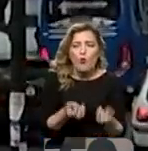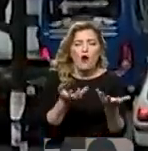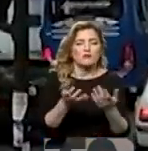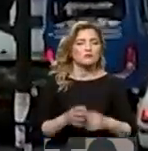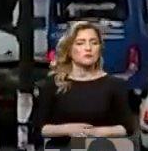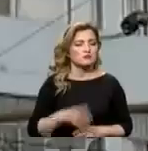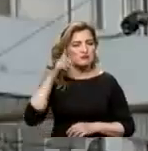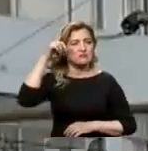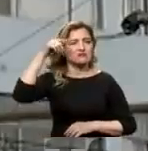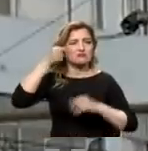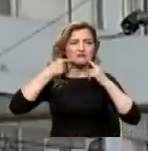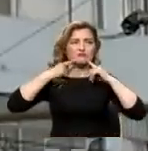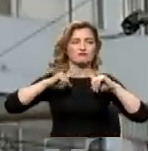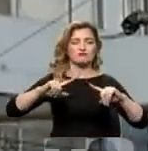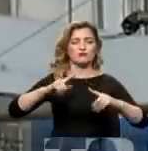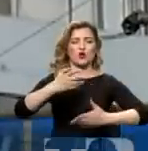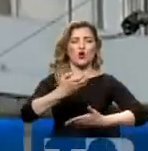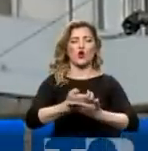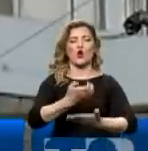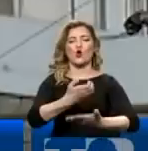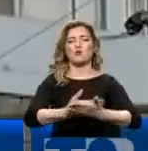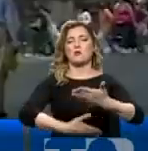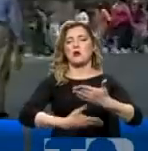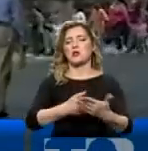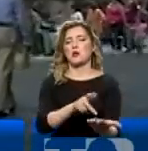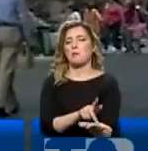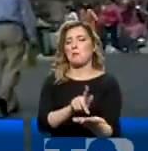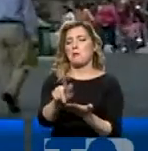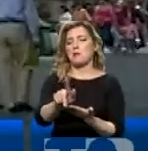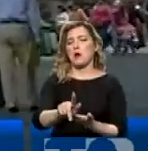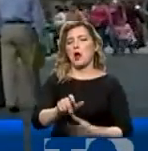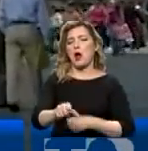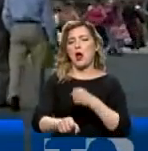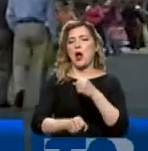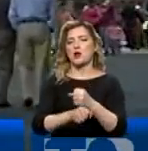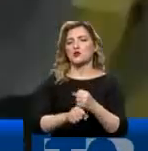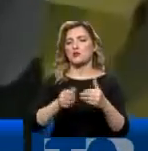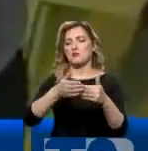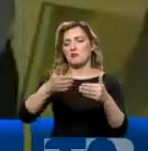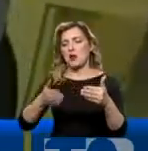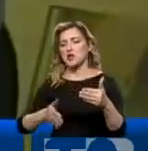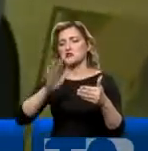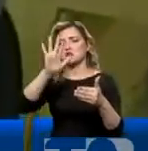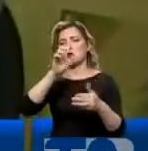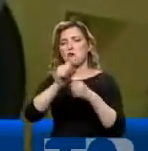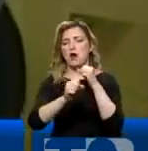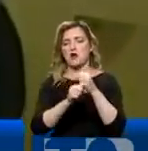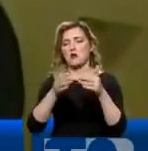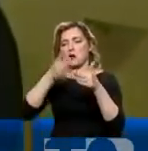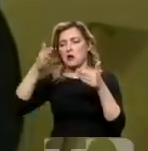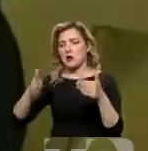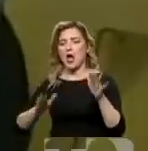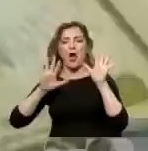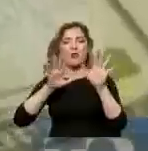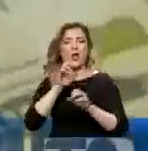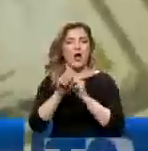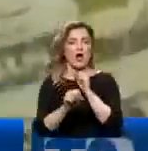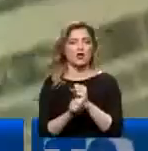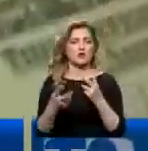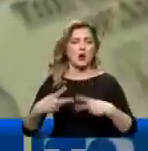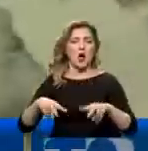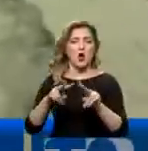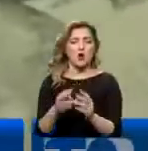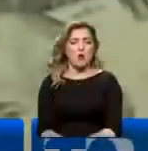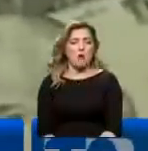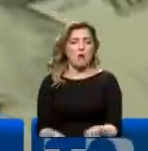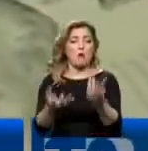gobierno ha lanzado al mercado nuevos bonos para ser pagados a 5 y 10 años plazo. Se espera conocer el monto y la tasa de